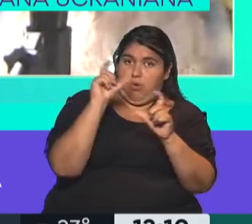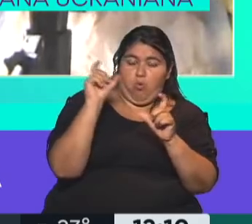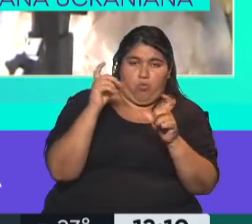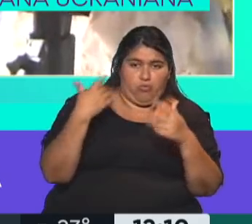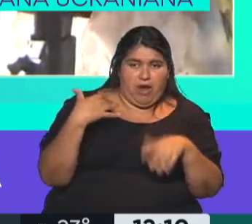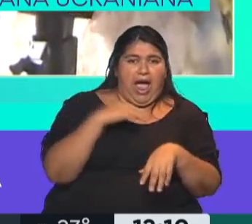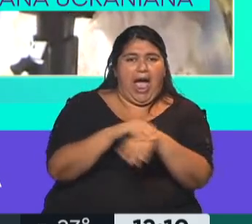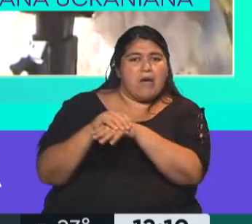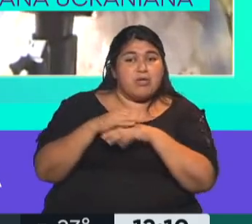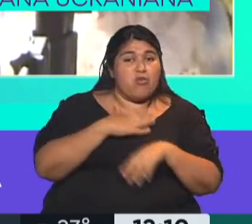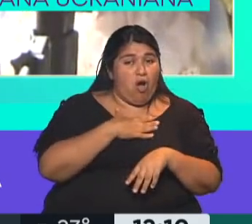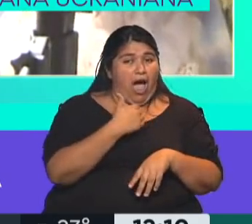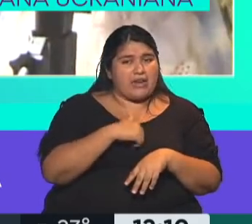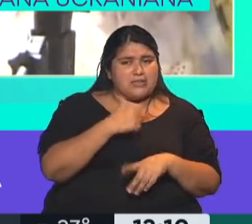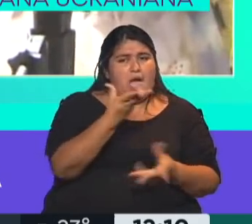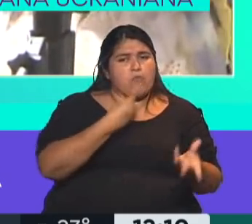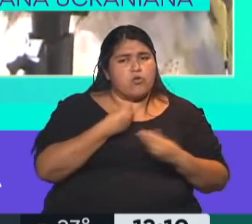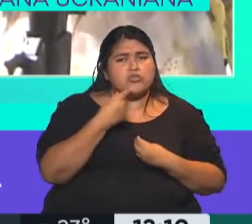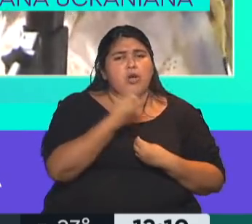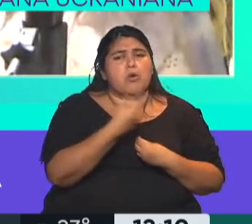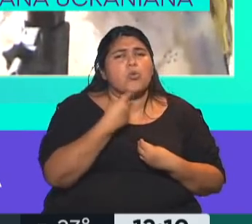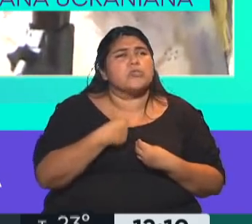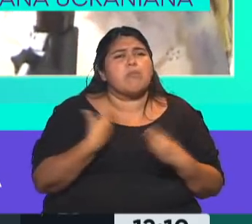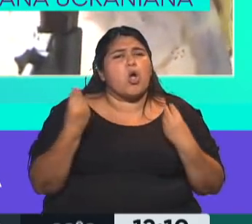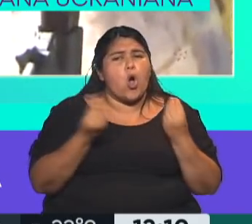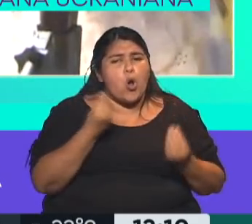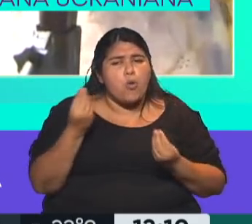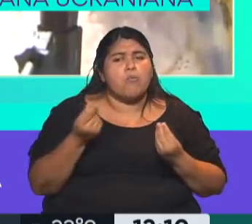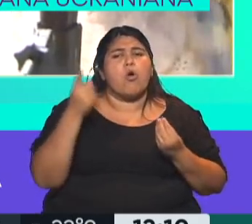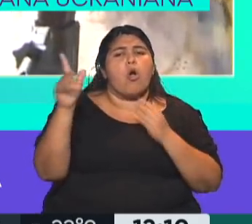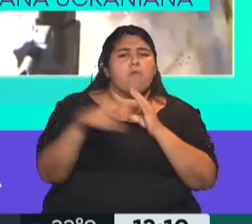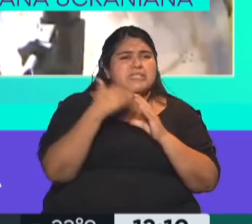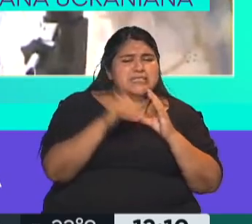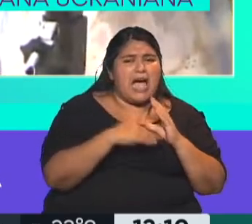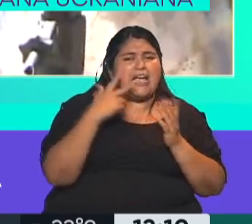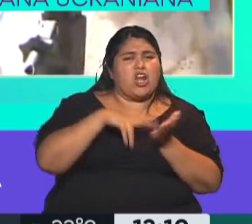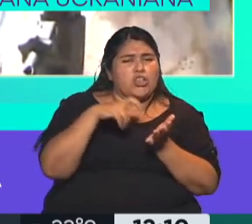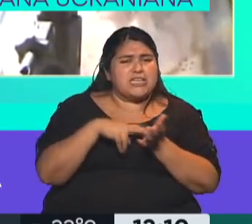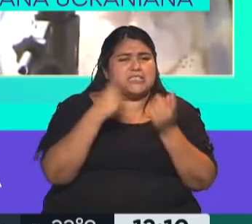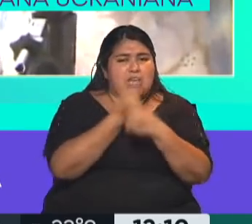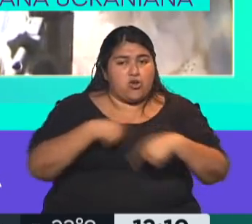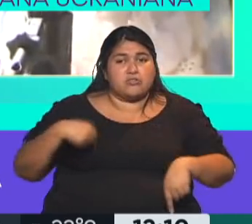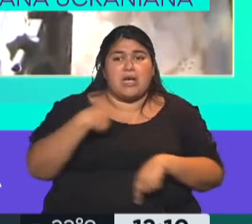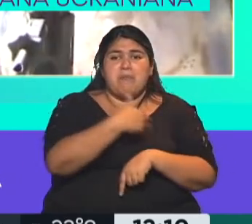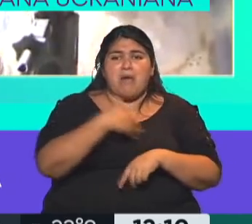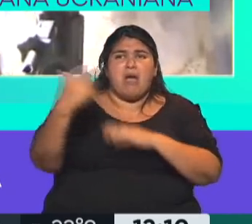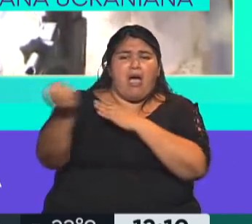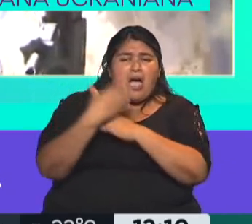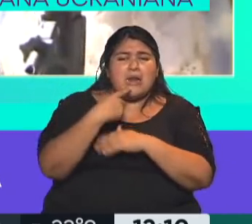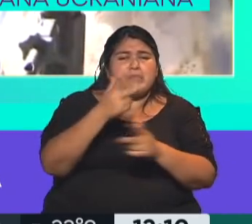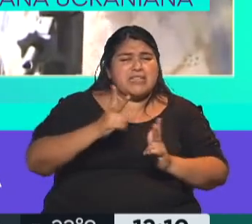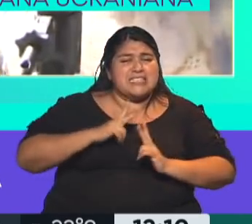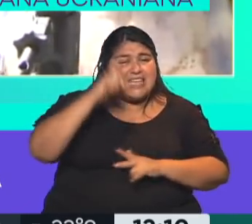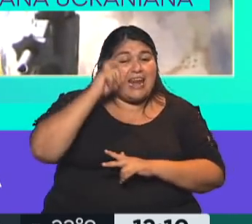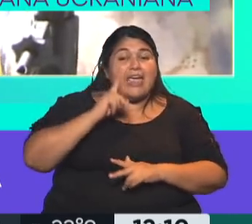de mis amigos argentinos apoyándome, preguntando cómo estoy, y con mensajes de noticias y con mensajes de mi mamá diciendo: Leila, comenzó